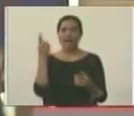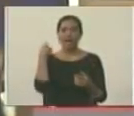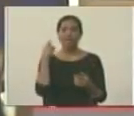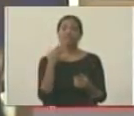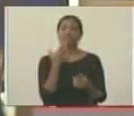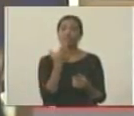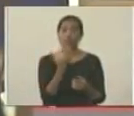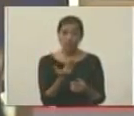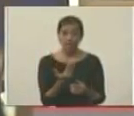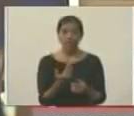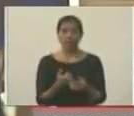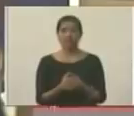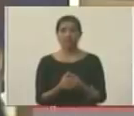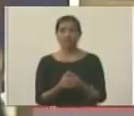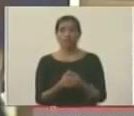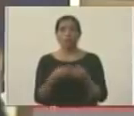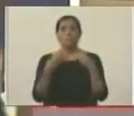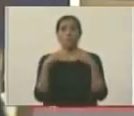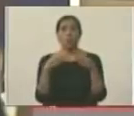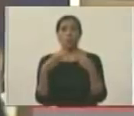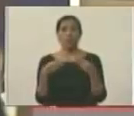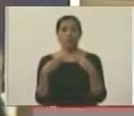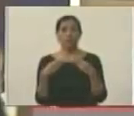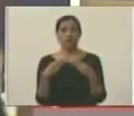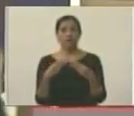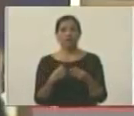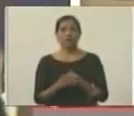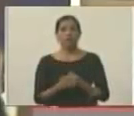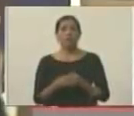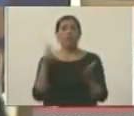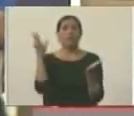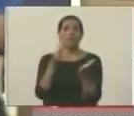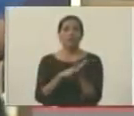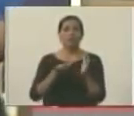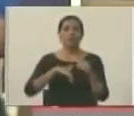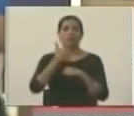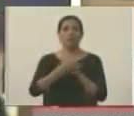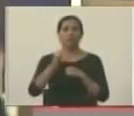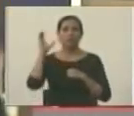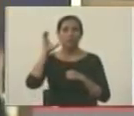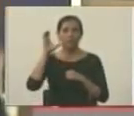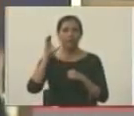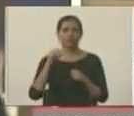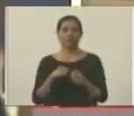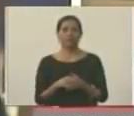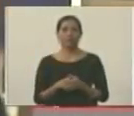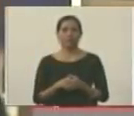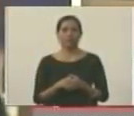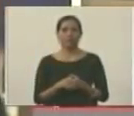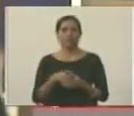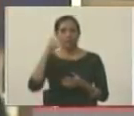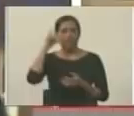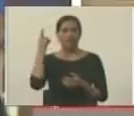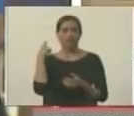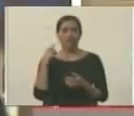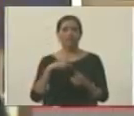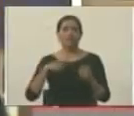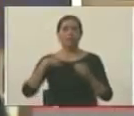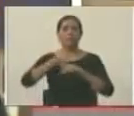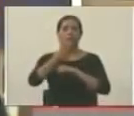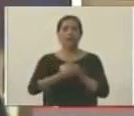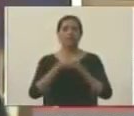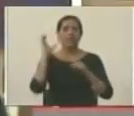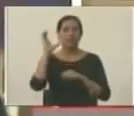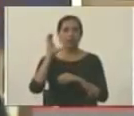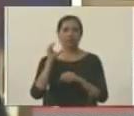gracias públicas por la aprobación del Plan de la Patria. El día de ayer tenemos Plan de la Patria ya legal,